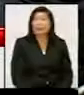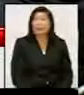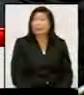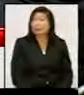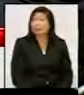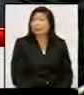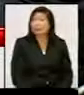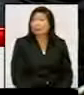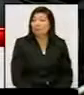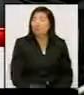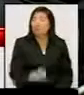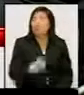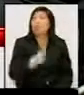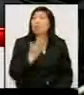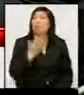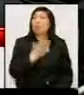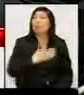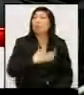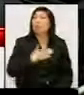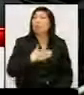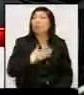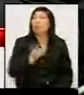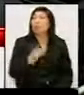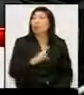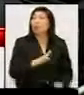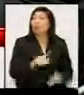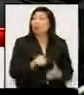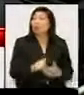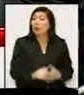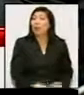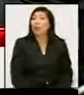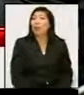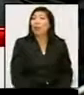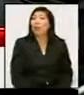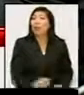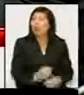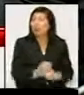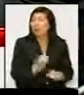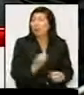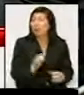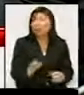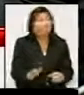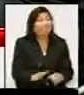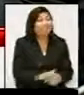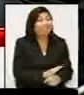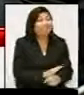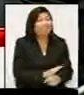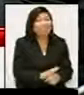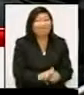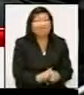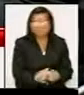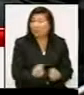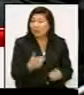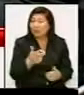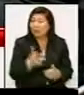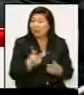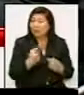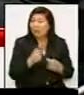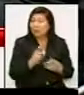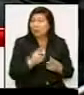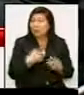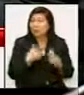una anarquía en todas las prestaciones de servicios, y hay una ineficiencia completa del aparato público para